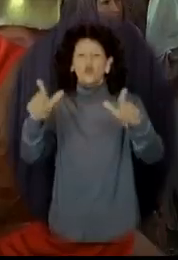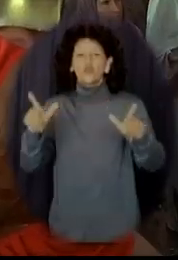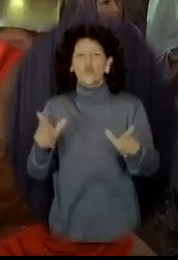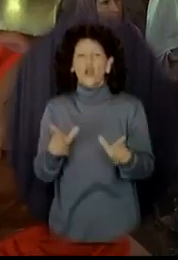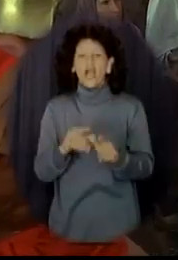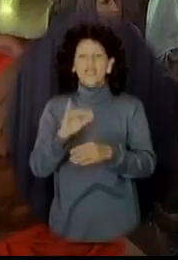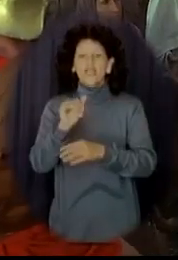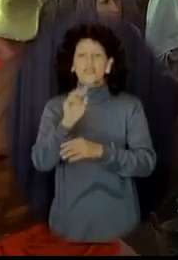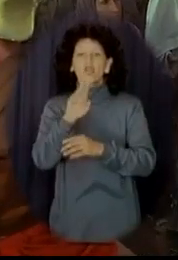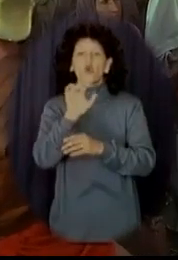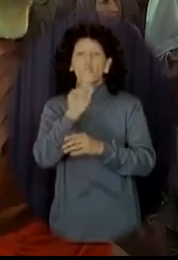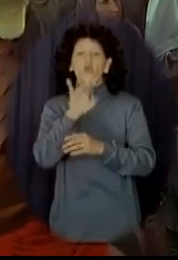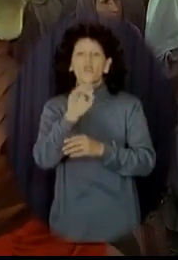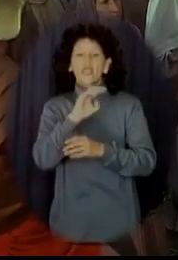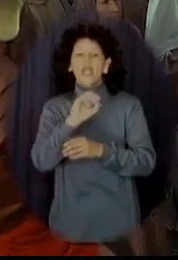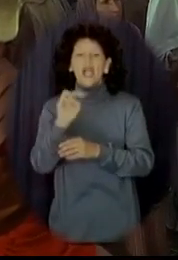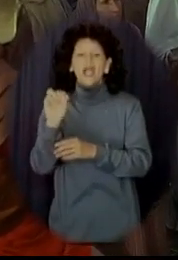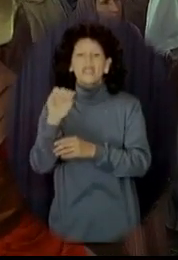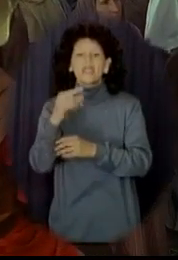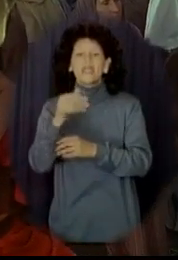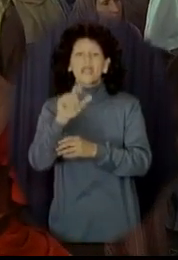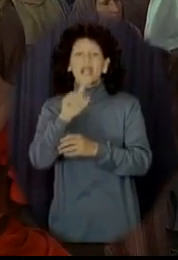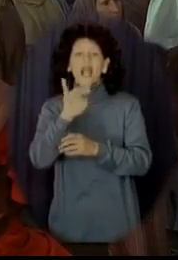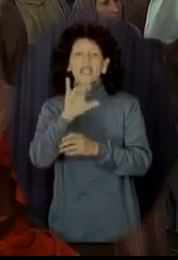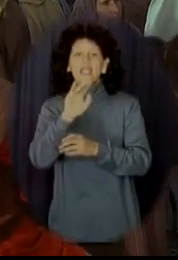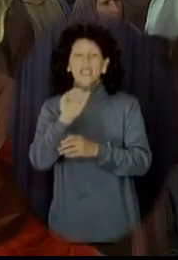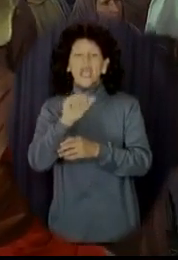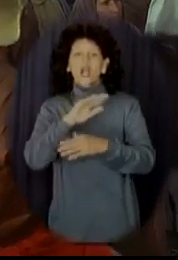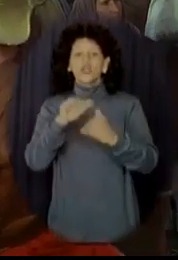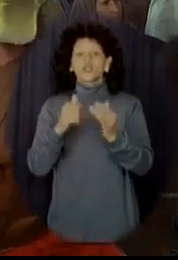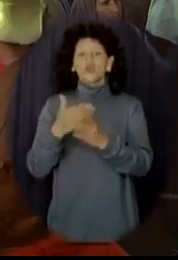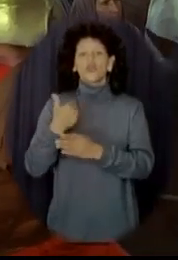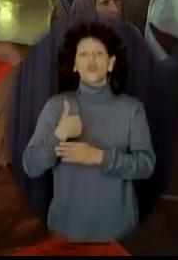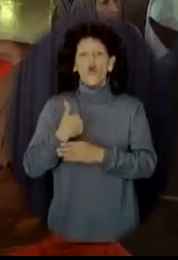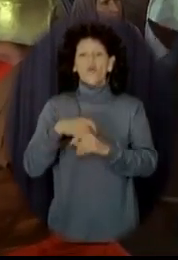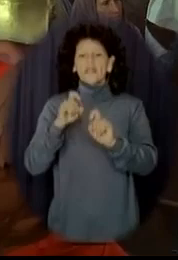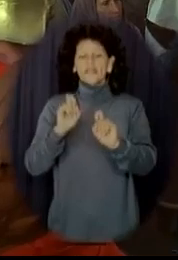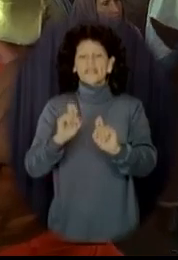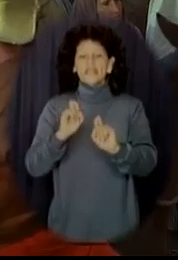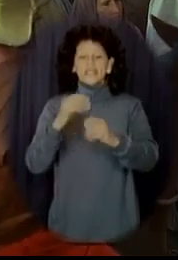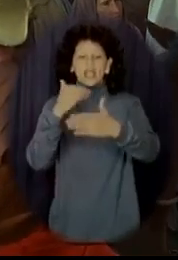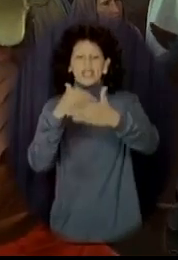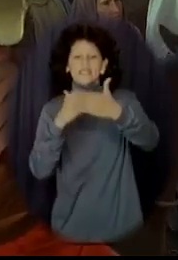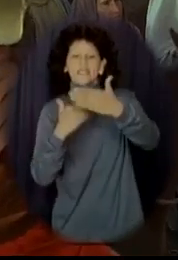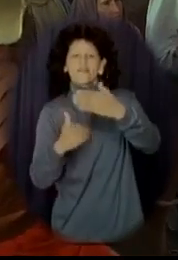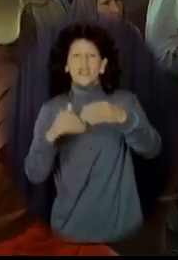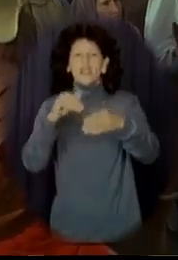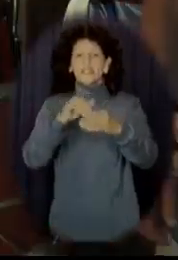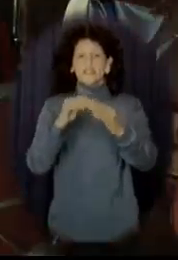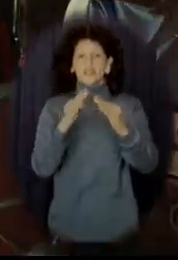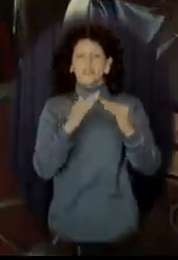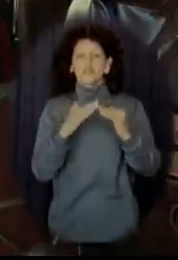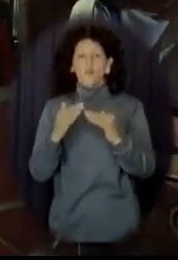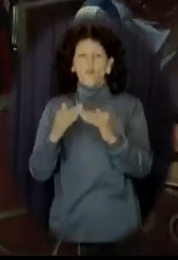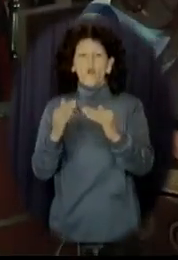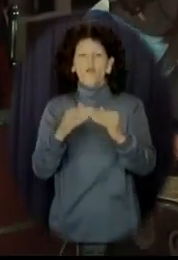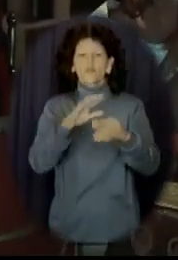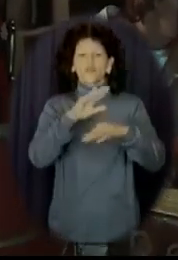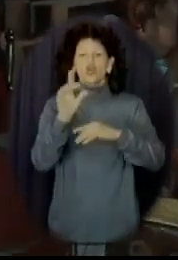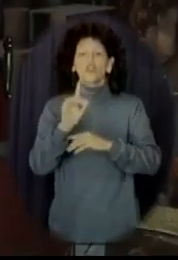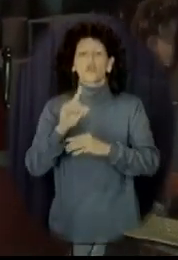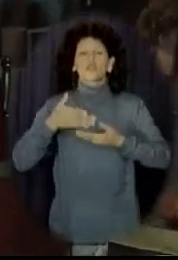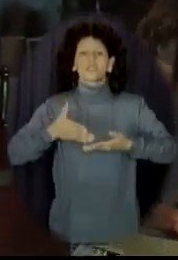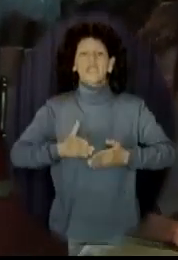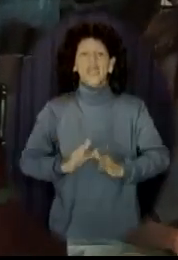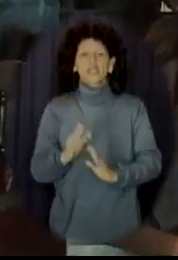de los territorios de Judea y Galilea. Todos los hombres deberán inscribirse en las